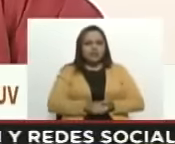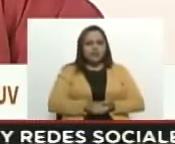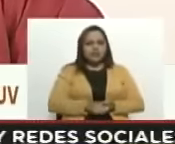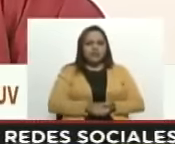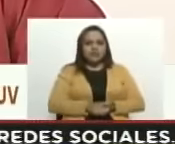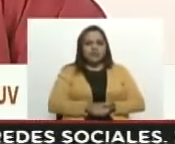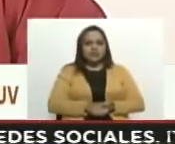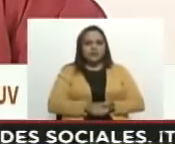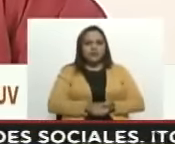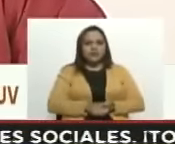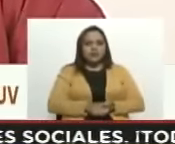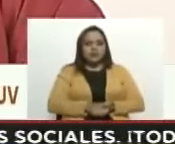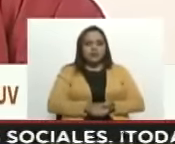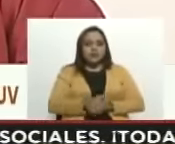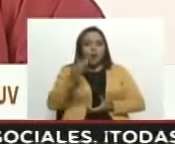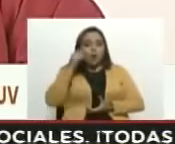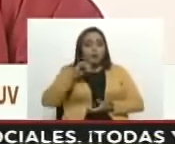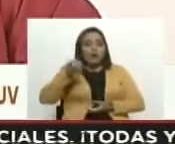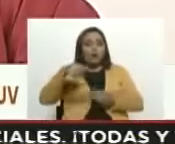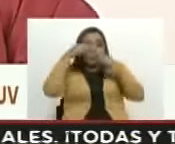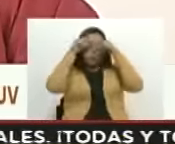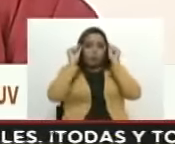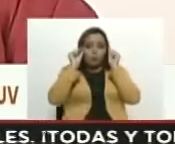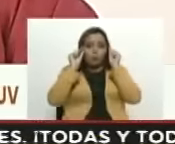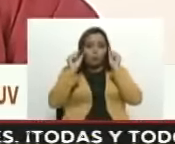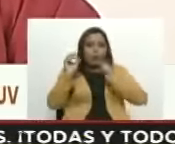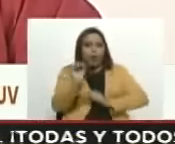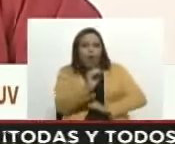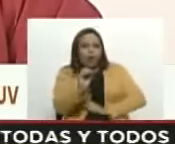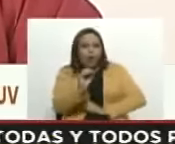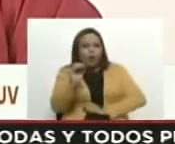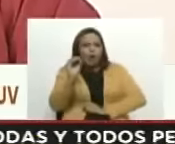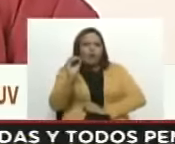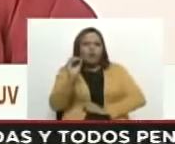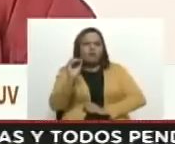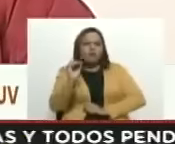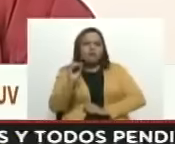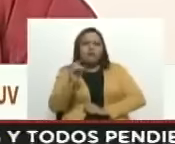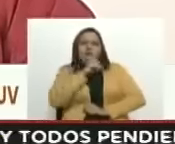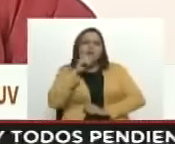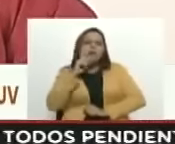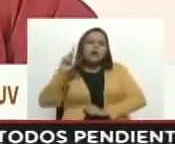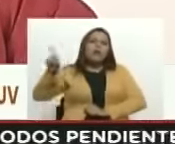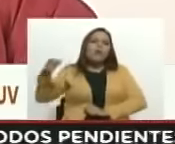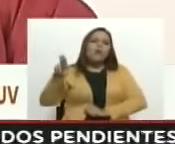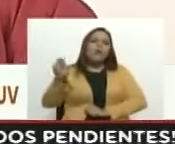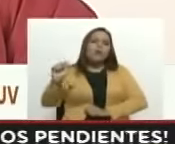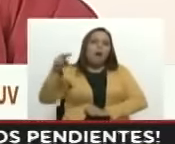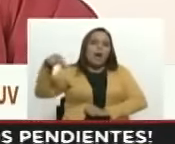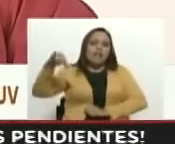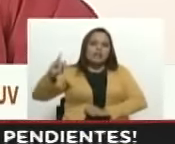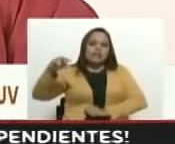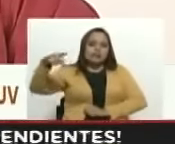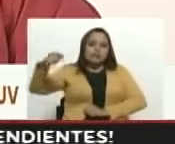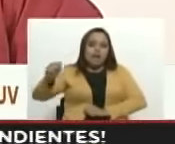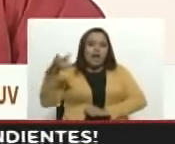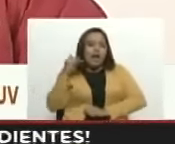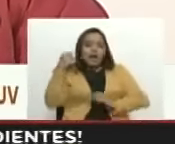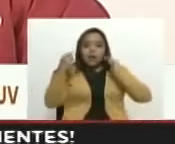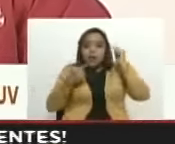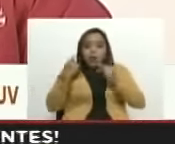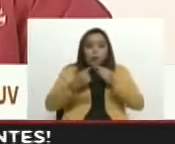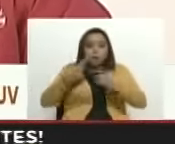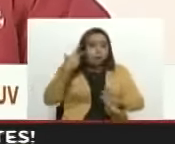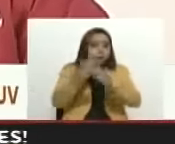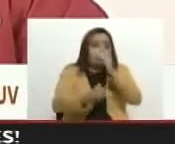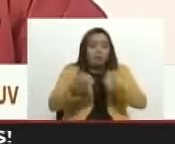porque Julio Borges y Juan Pablo Guanipa están locos por salir corriendo